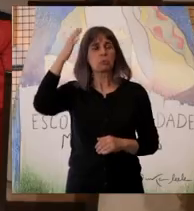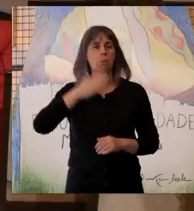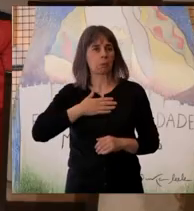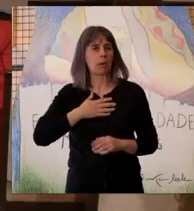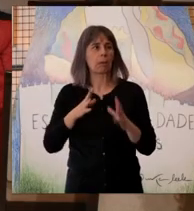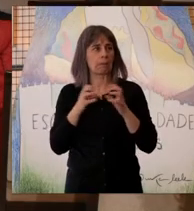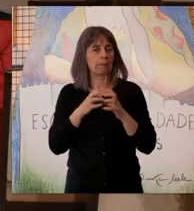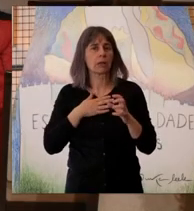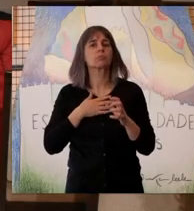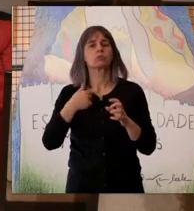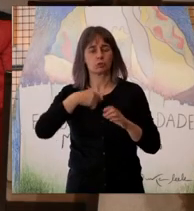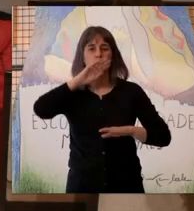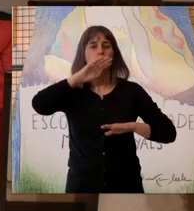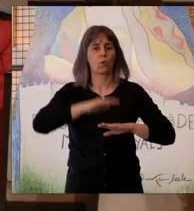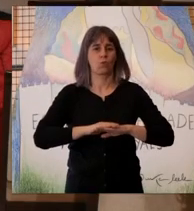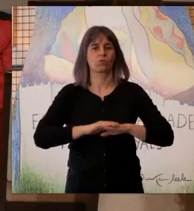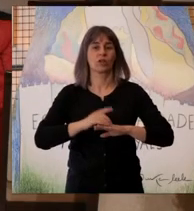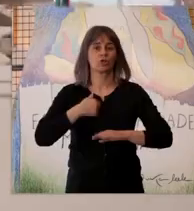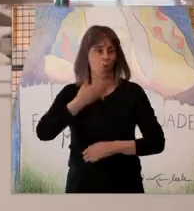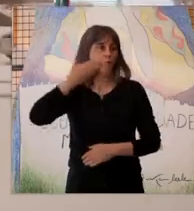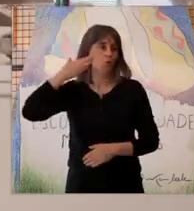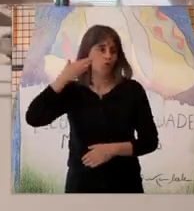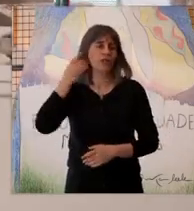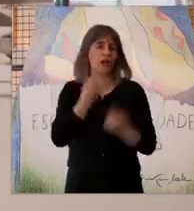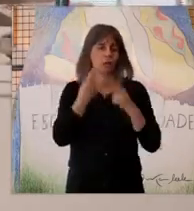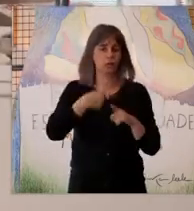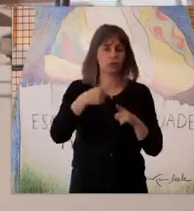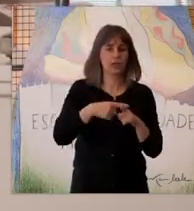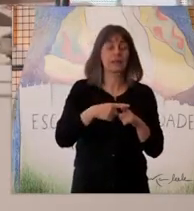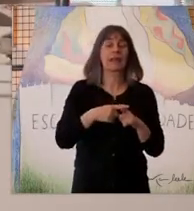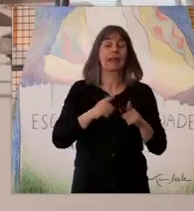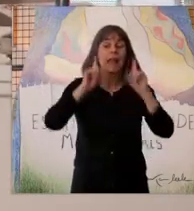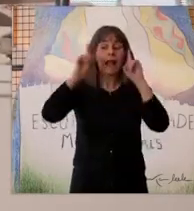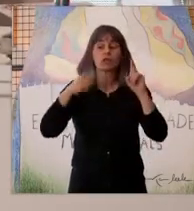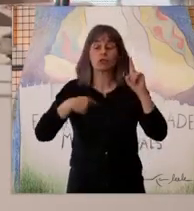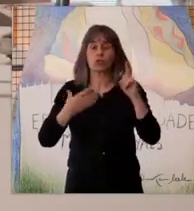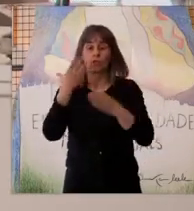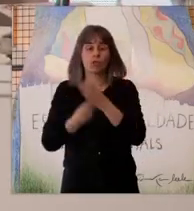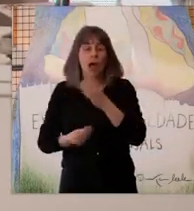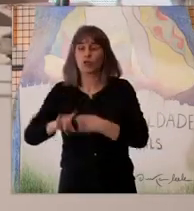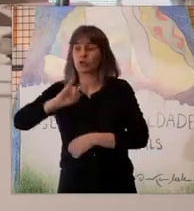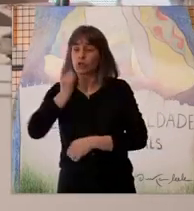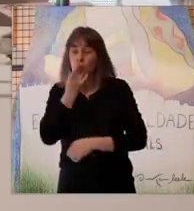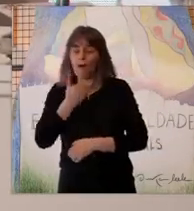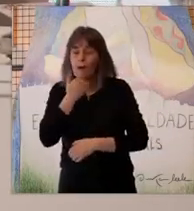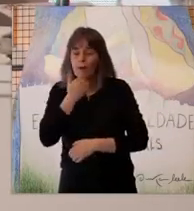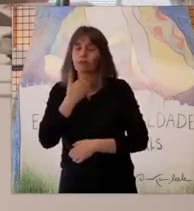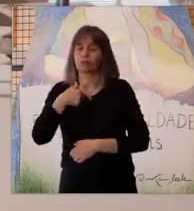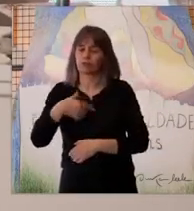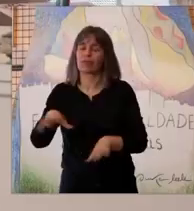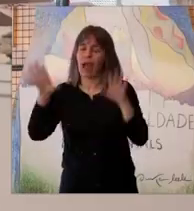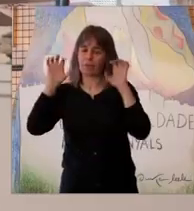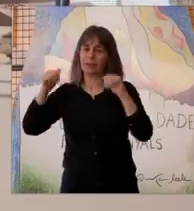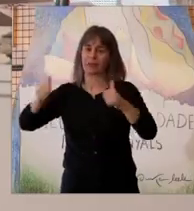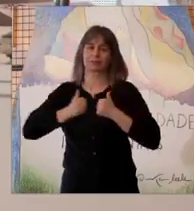estoy orgullosa de algunas cosas y he aprendido de los errores que he cometido también que sin duda son muchos